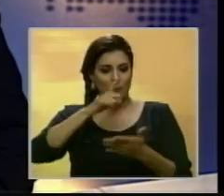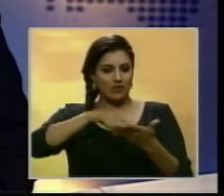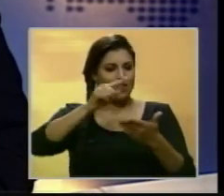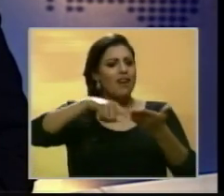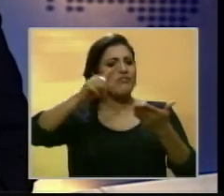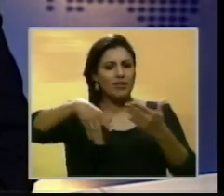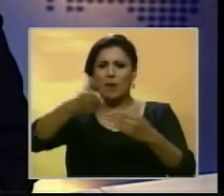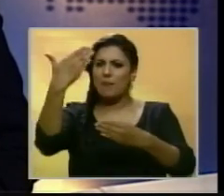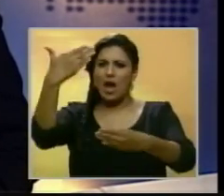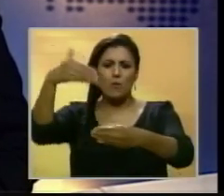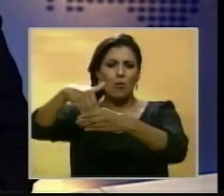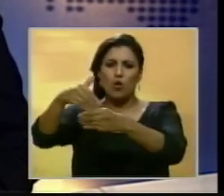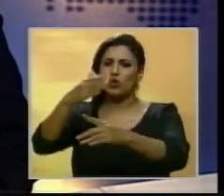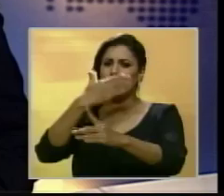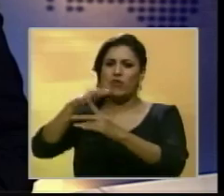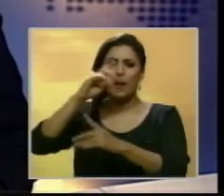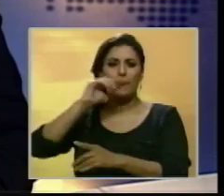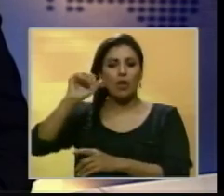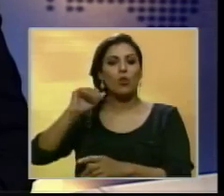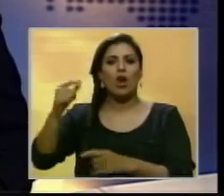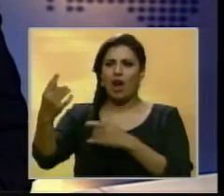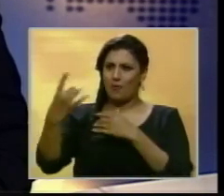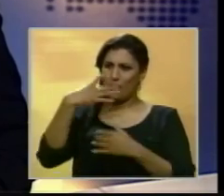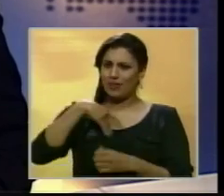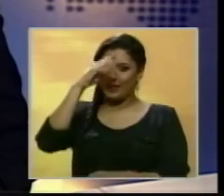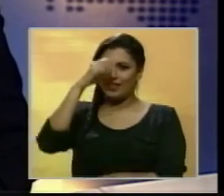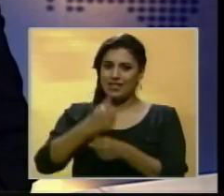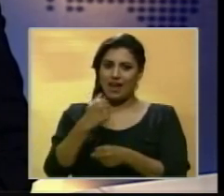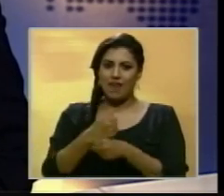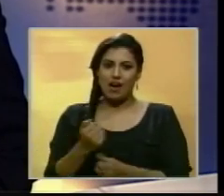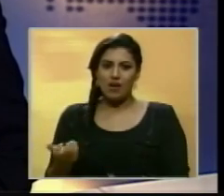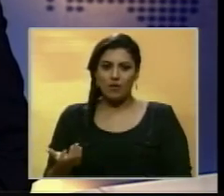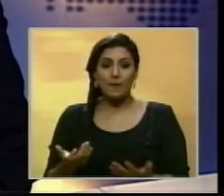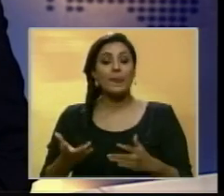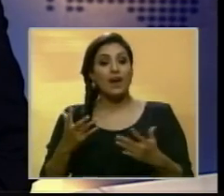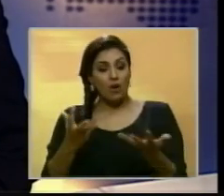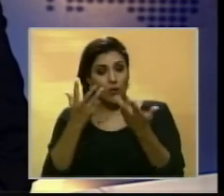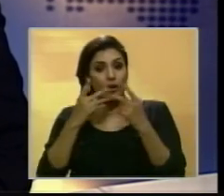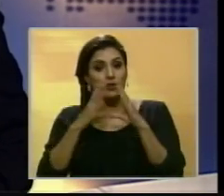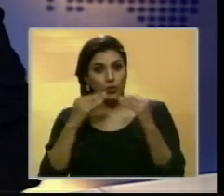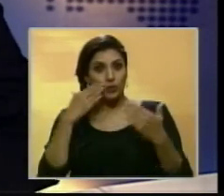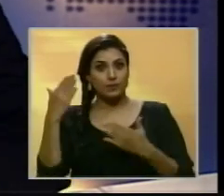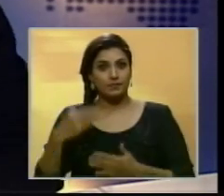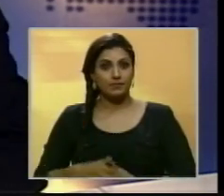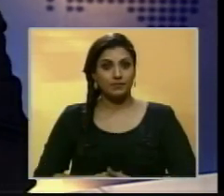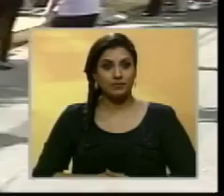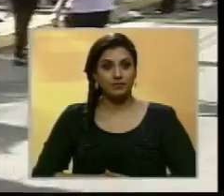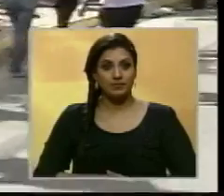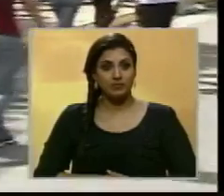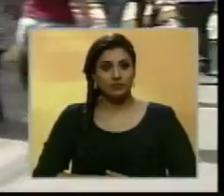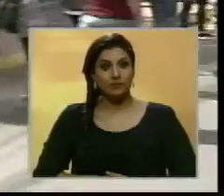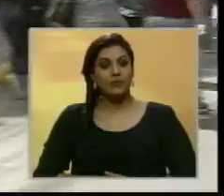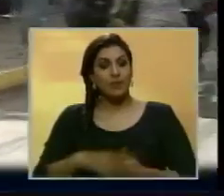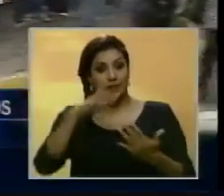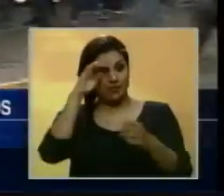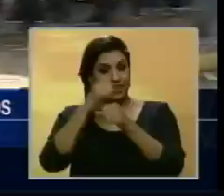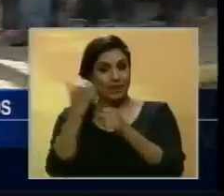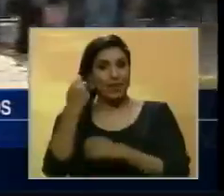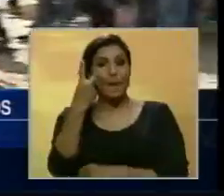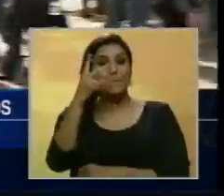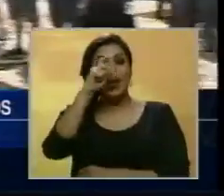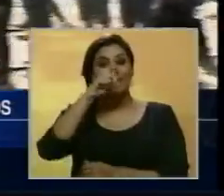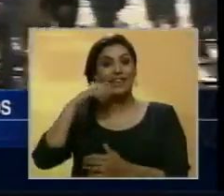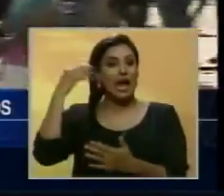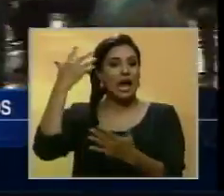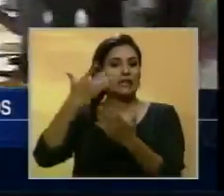solicitar la activación del referendo revocatorio contra el presidente Nicolás Maduro. Jenny Soto nos trae la información. Empleados con más de 20